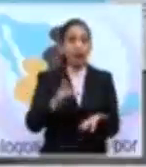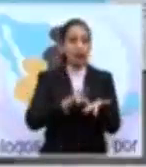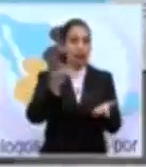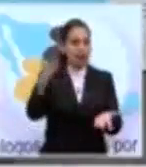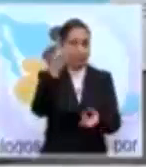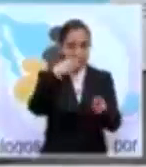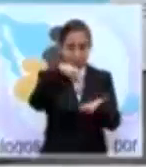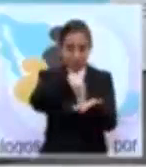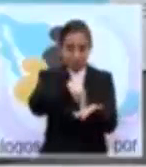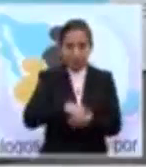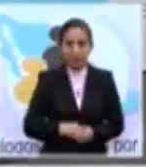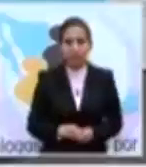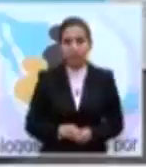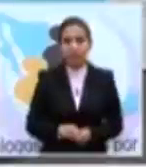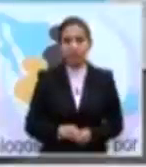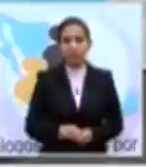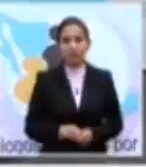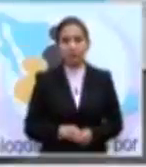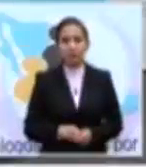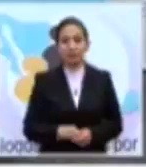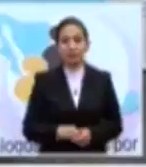presencia.